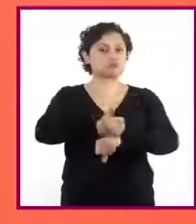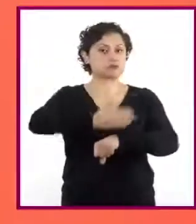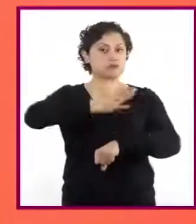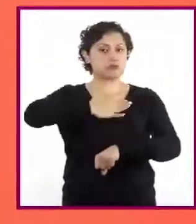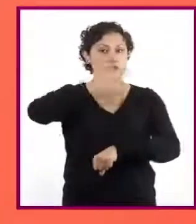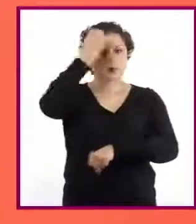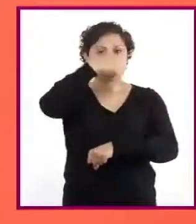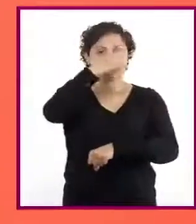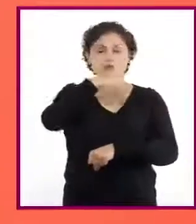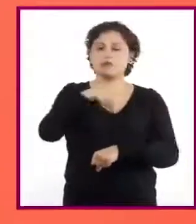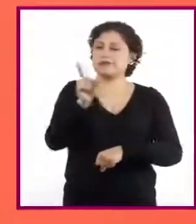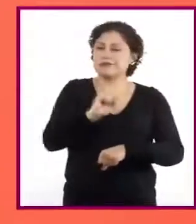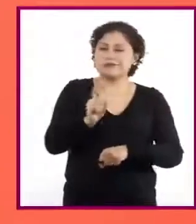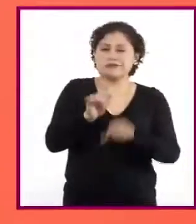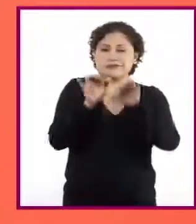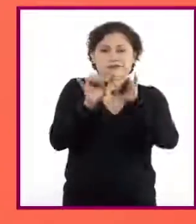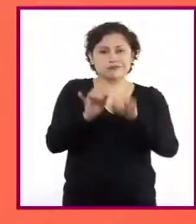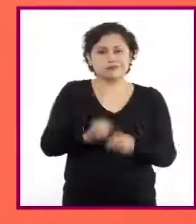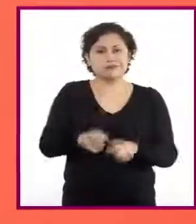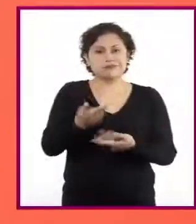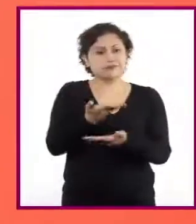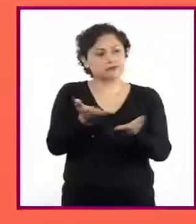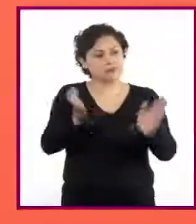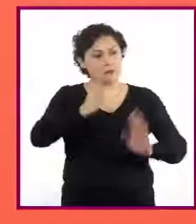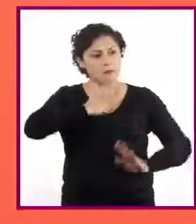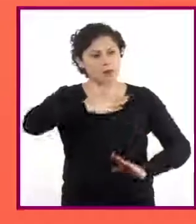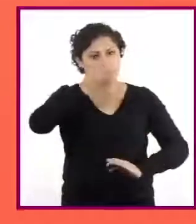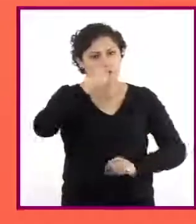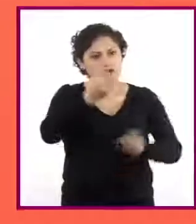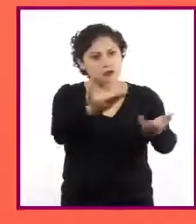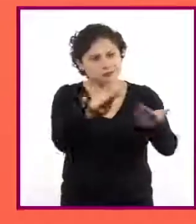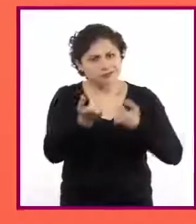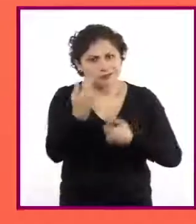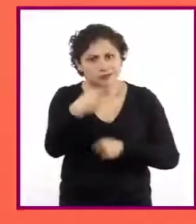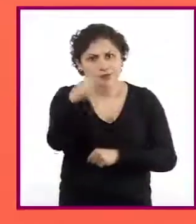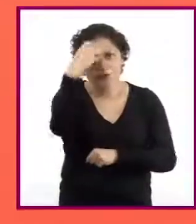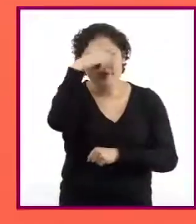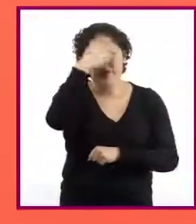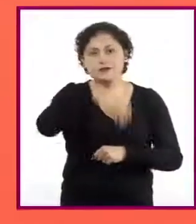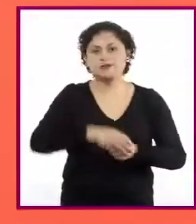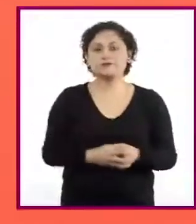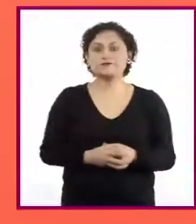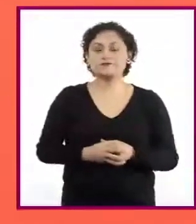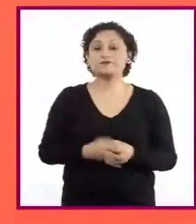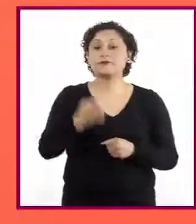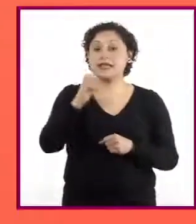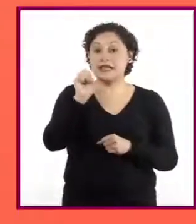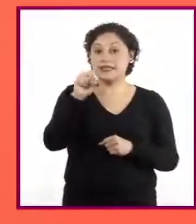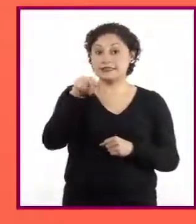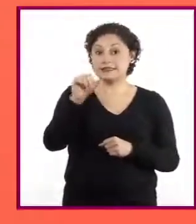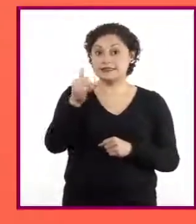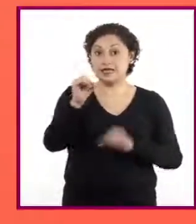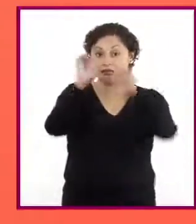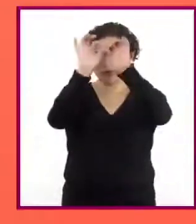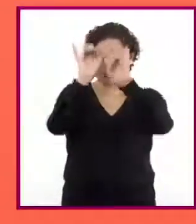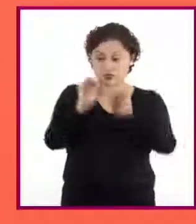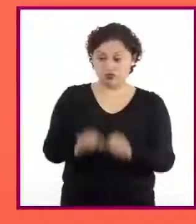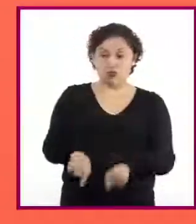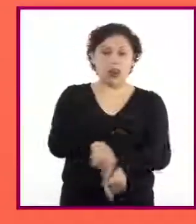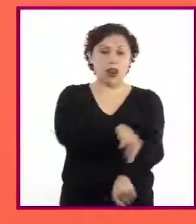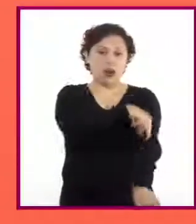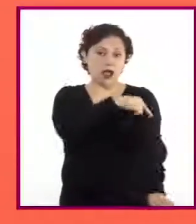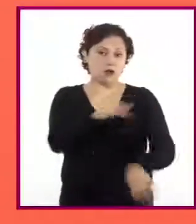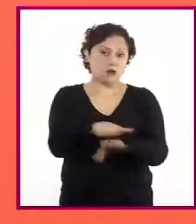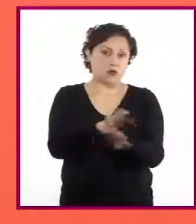que se busca que el lector asuma su propia postura. También hay ensayos que pueden ser largos como El laberinto de la